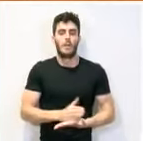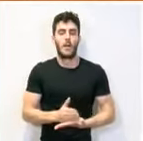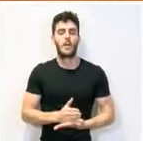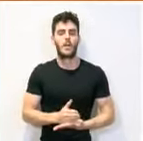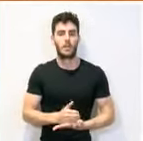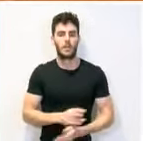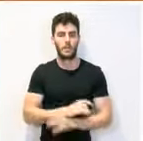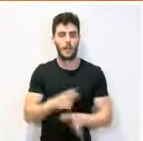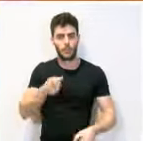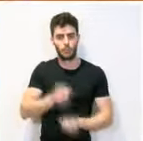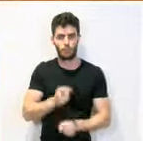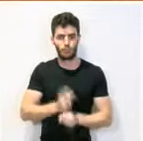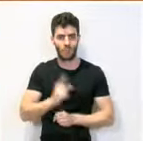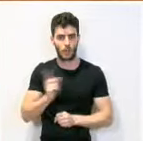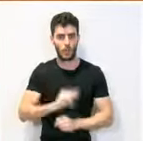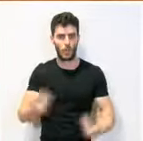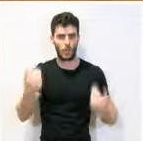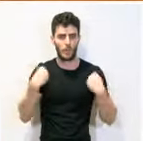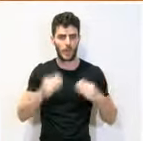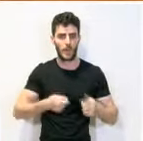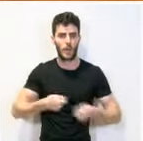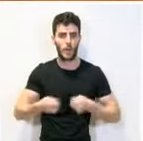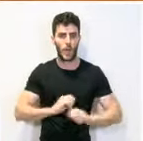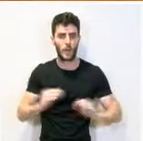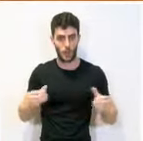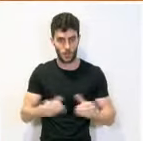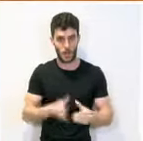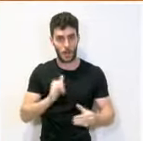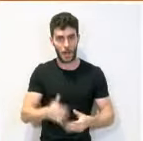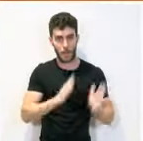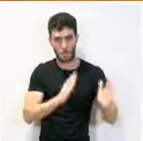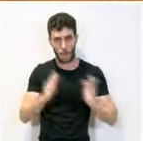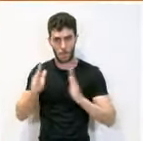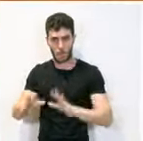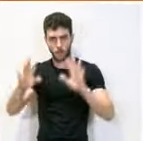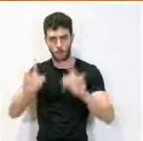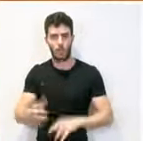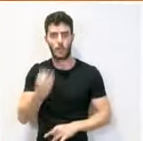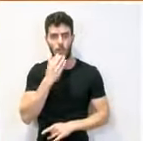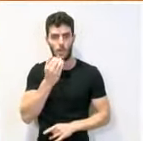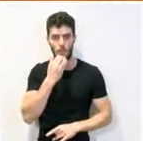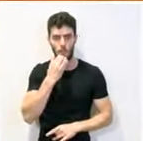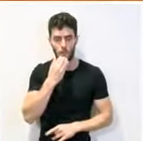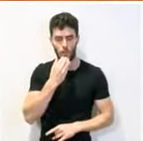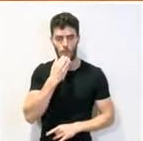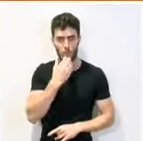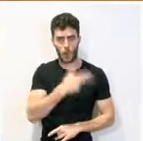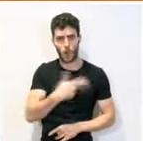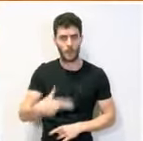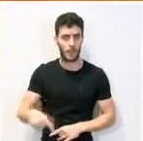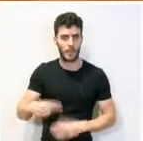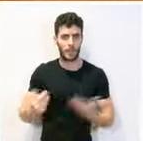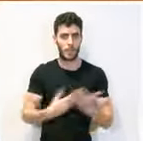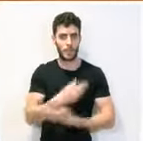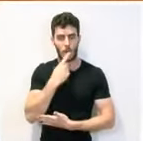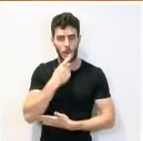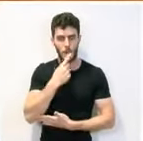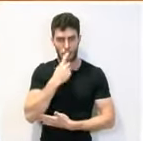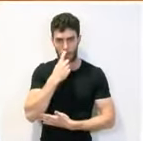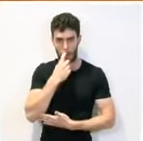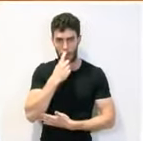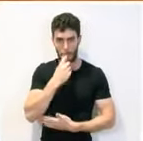evidentemente imponiendo la competencia de la negociación colectiva, la tendrán las partes, pero ejemplos como el de Cantabria, lo decía esta mañana, con la intervención